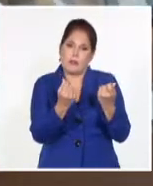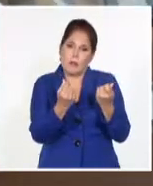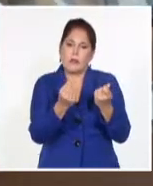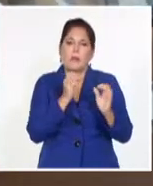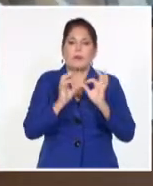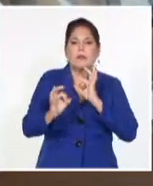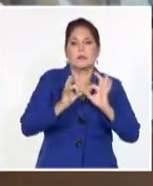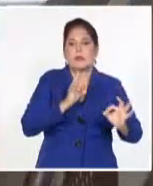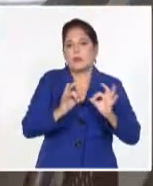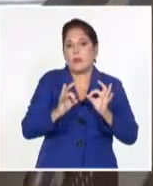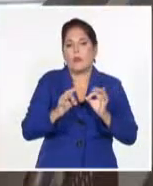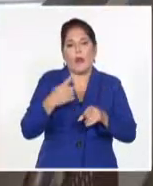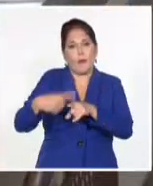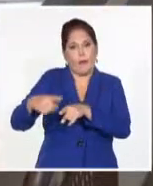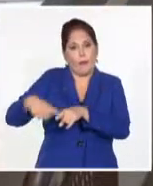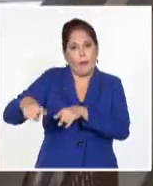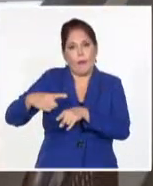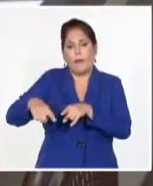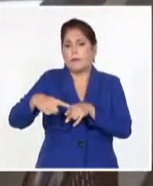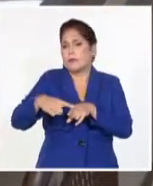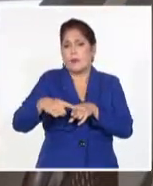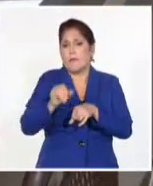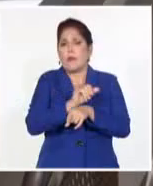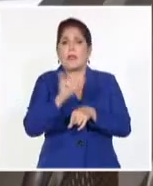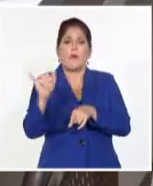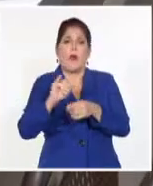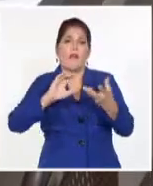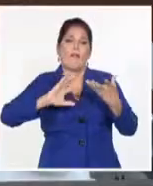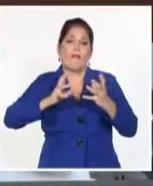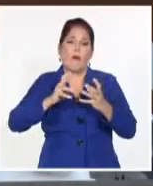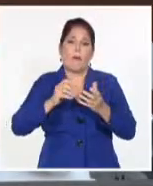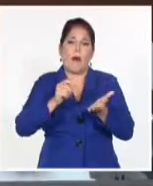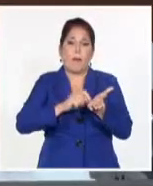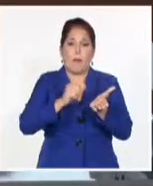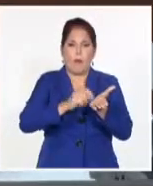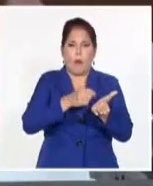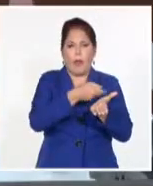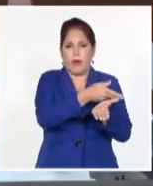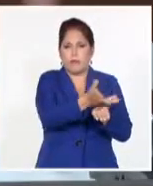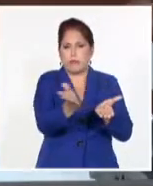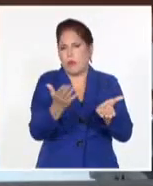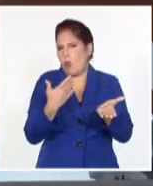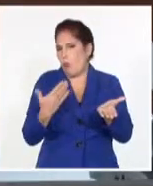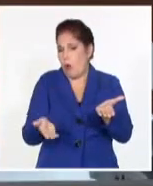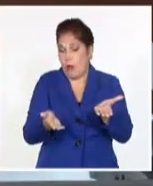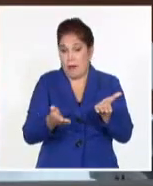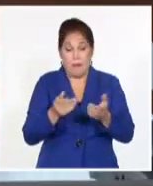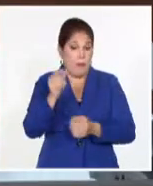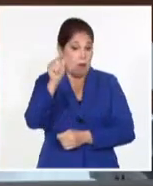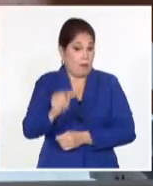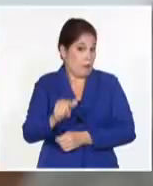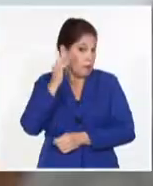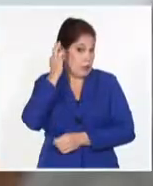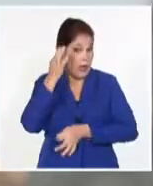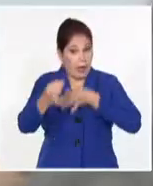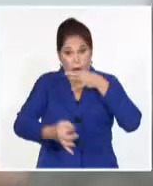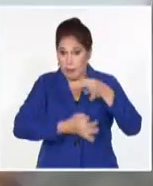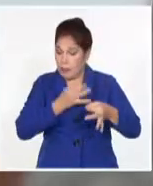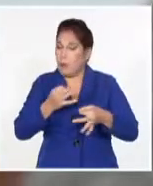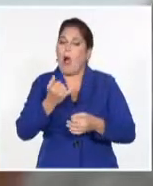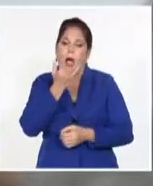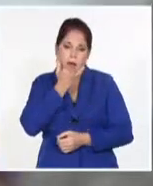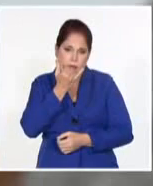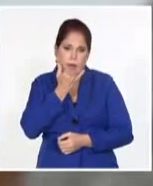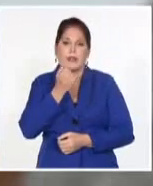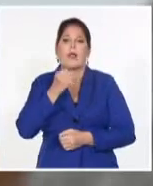asegurar mobiliario y equipamiento y el esquema de abastecimiento. La titular del sector subrayó las deficiencias de